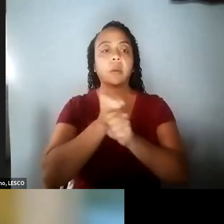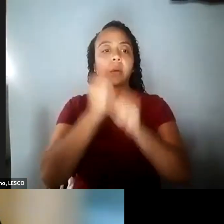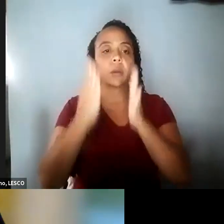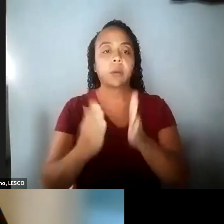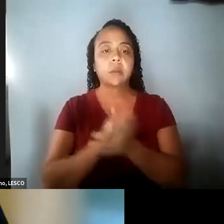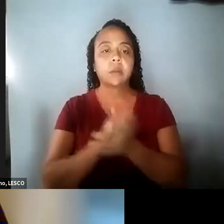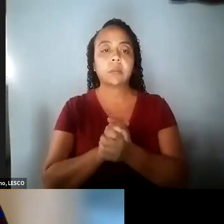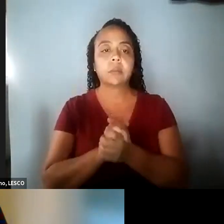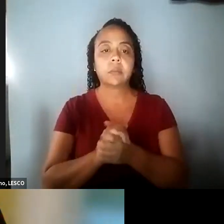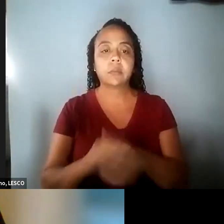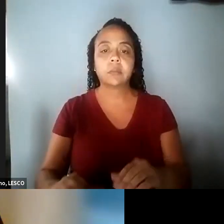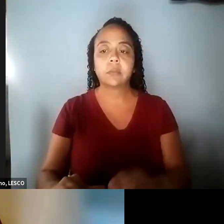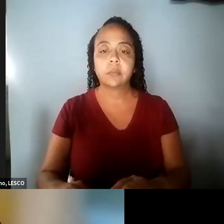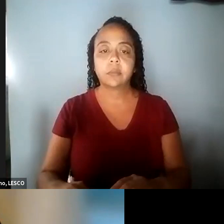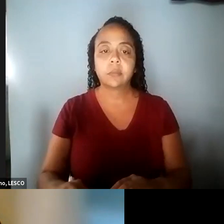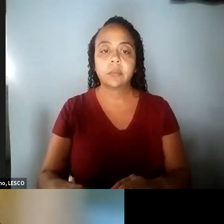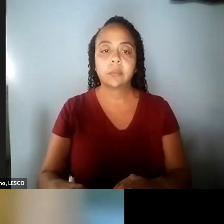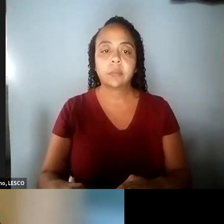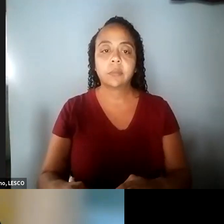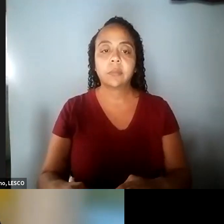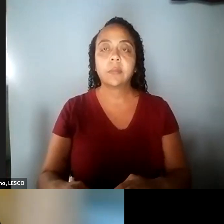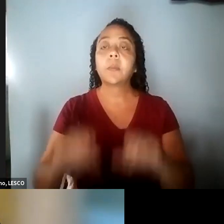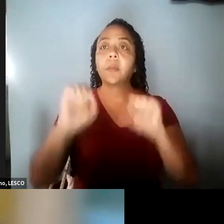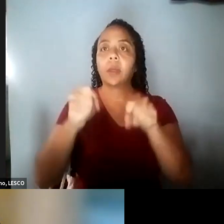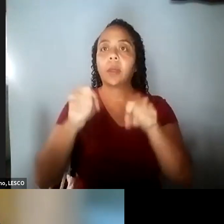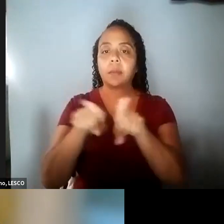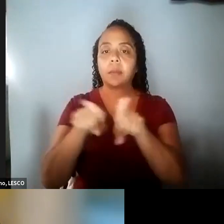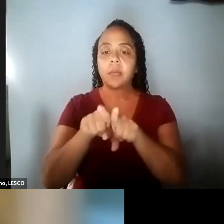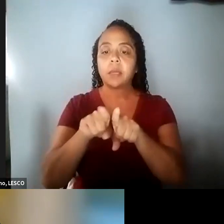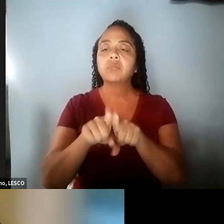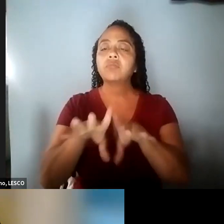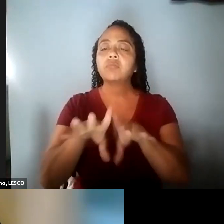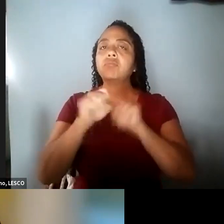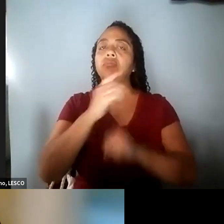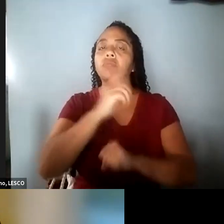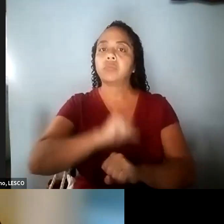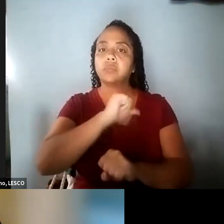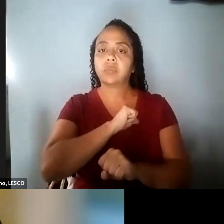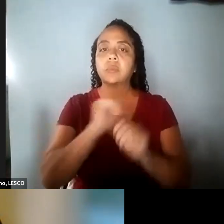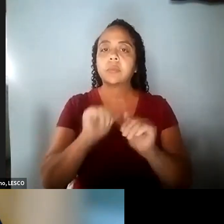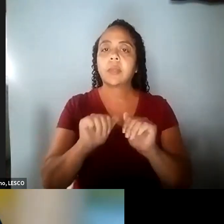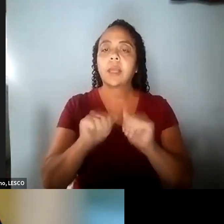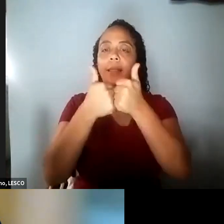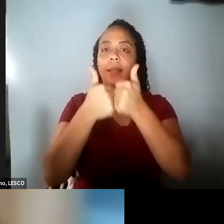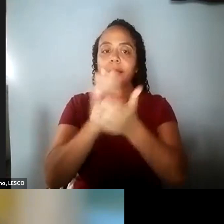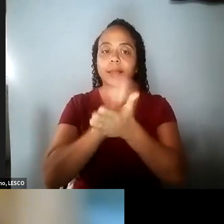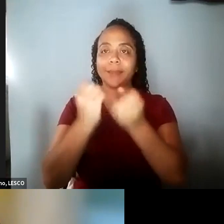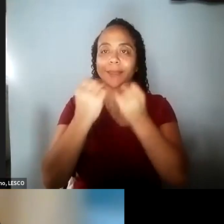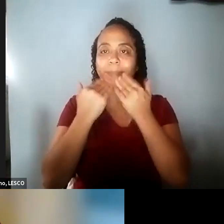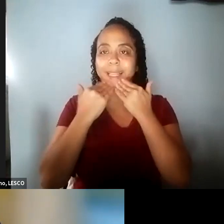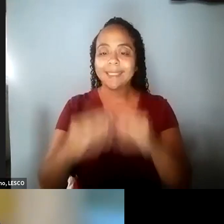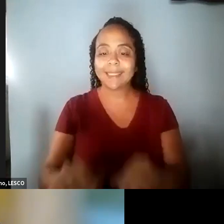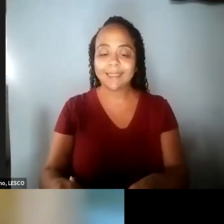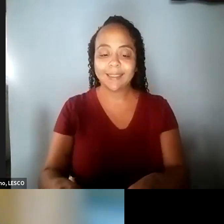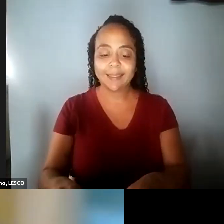sus comunidades a sus hogares y puedan también tomar esa actitud de prevención ante los desastres muchísimas gracias